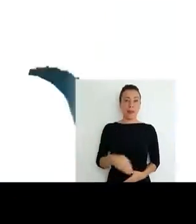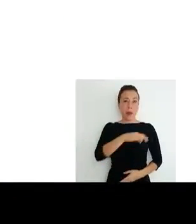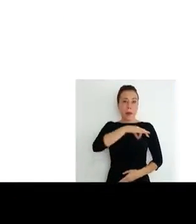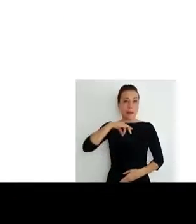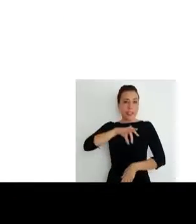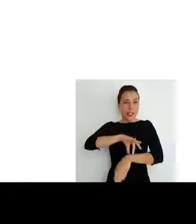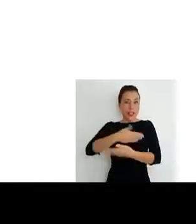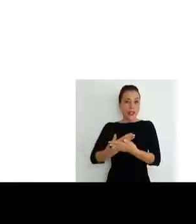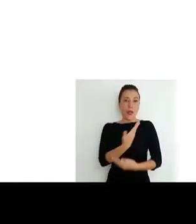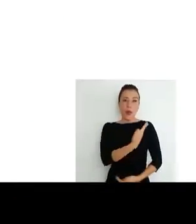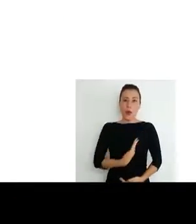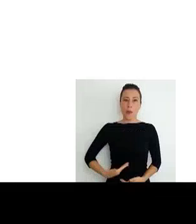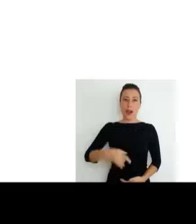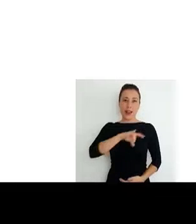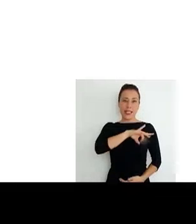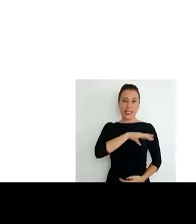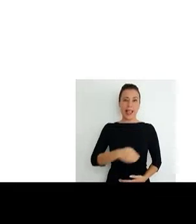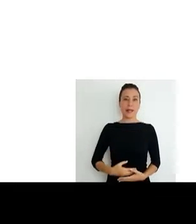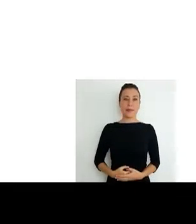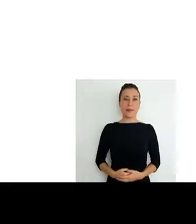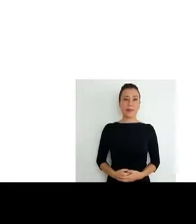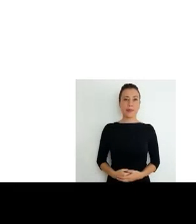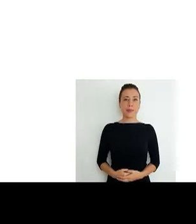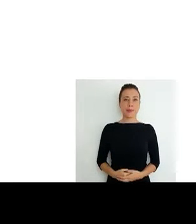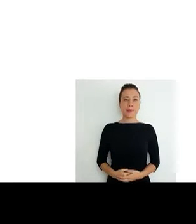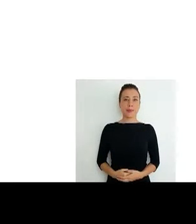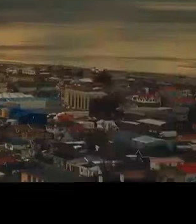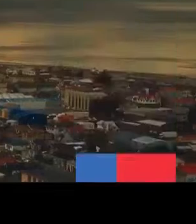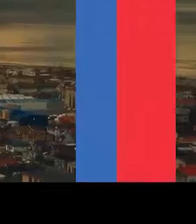ministerio de salud gobierno de chile